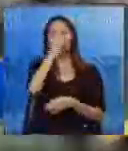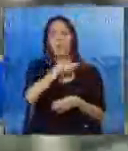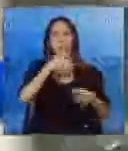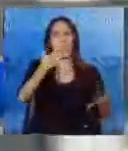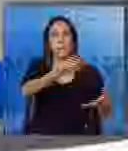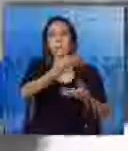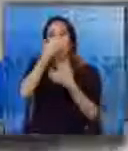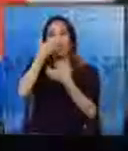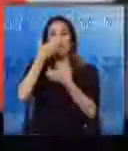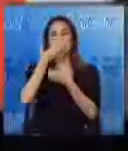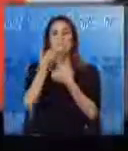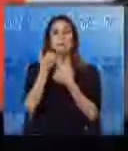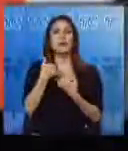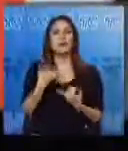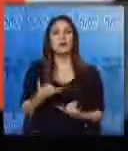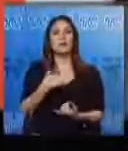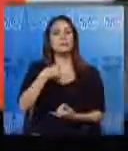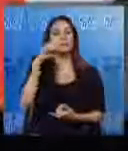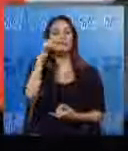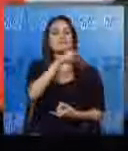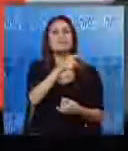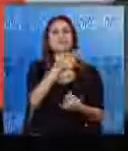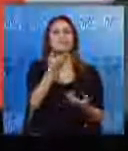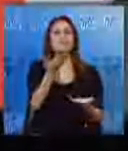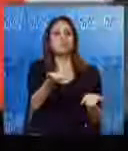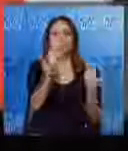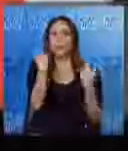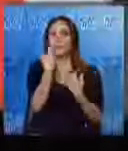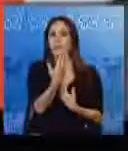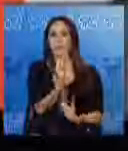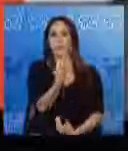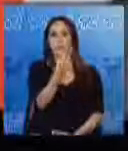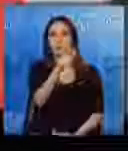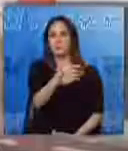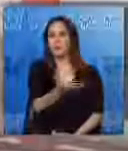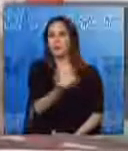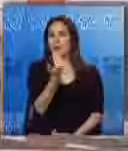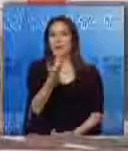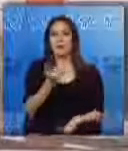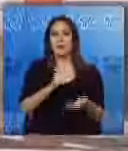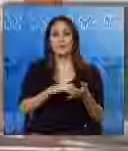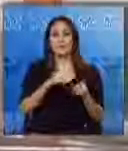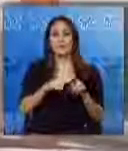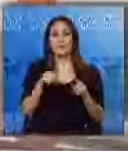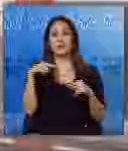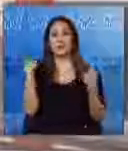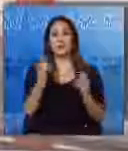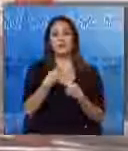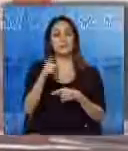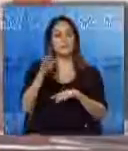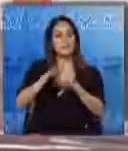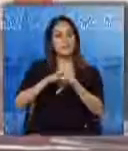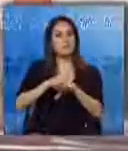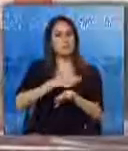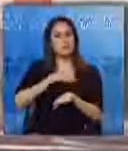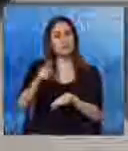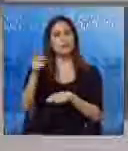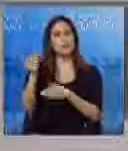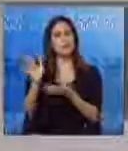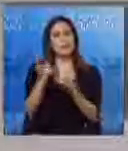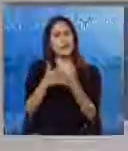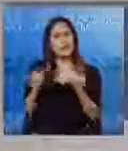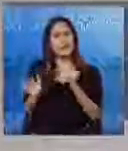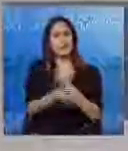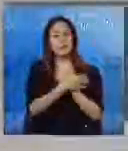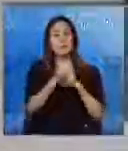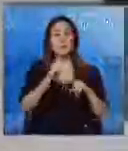ecuatoriano. Las autoridades tratan de persuadir de una u otra manera a esta organización para que libere a los soldados, pero